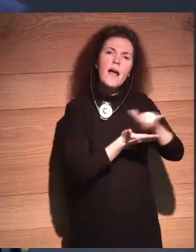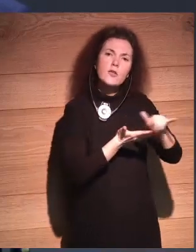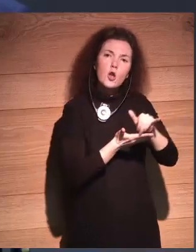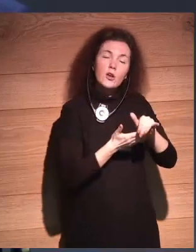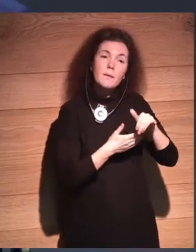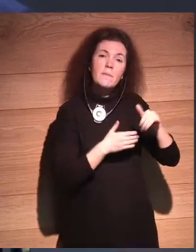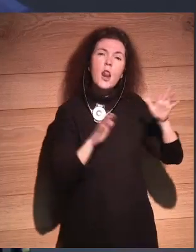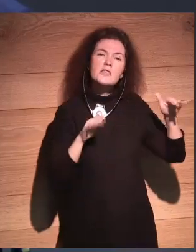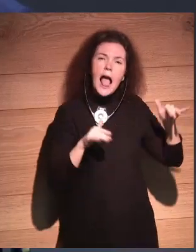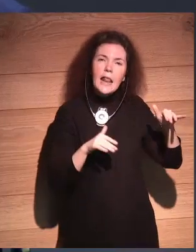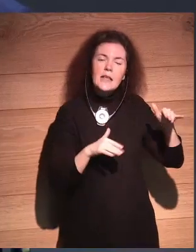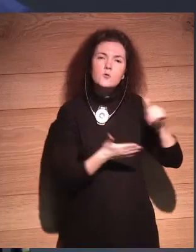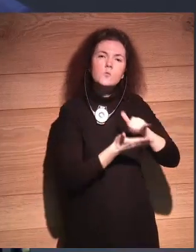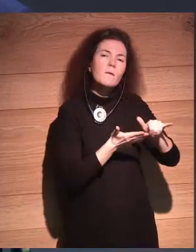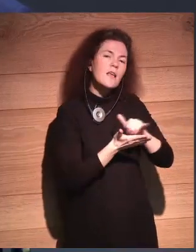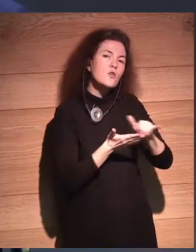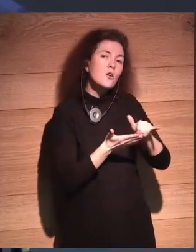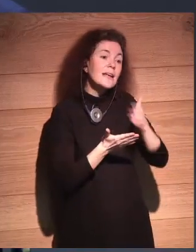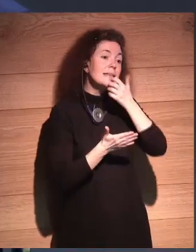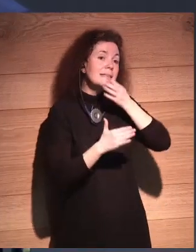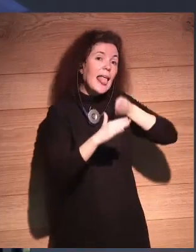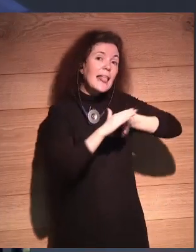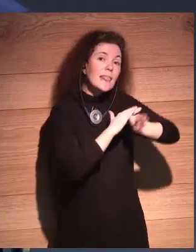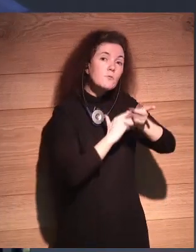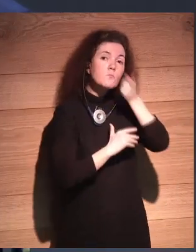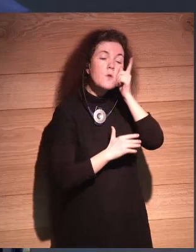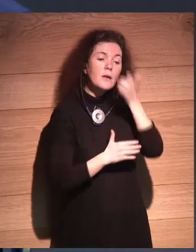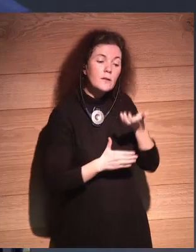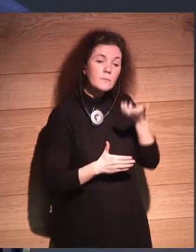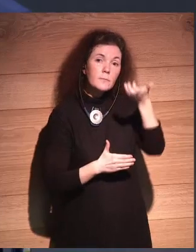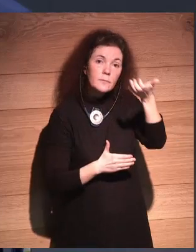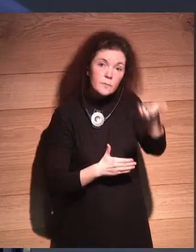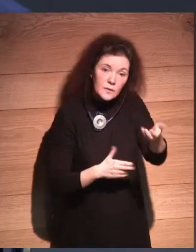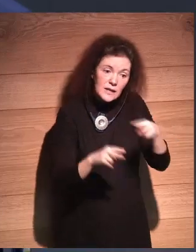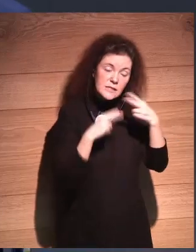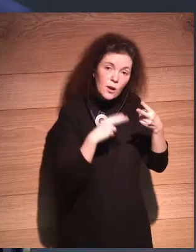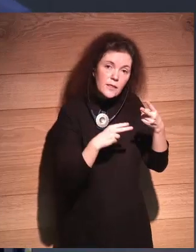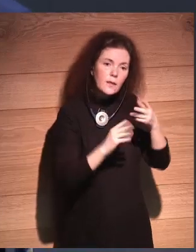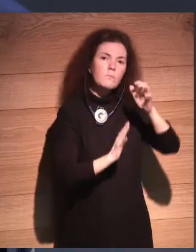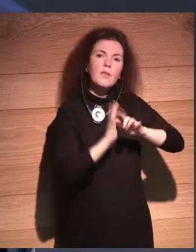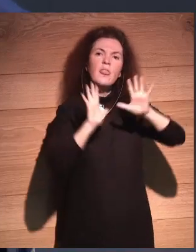Los Ángeles donde si entregas tu móvil al entrar, te descuentan un 10%.